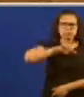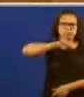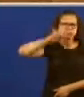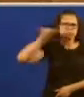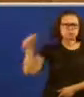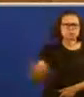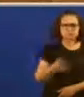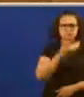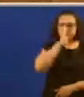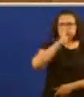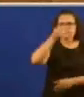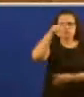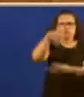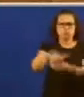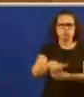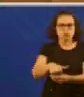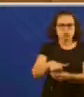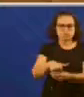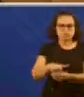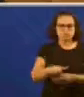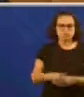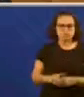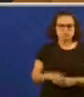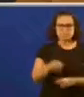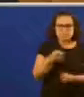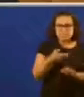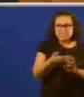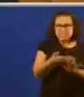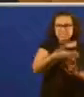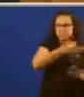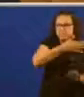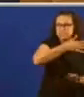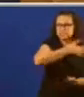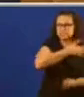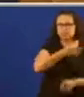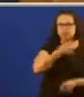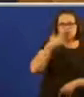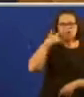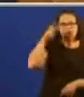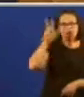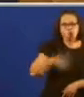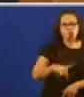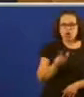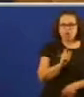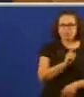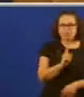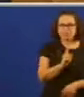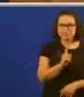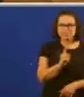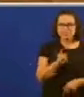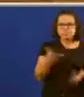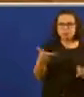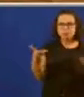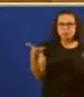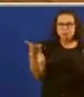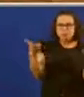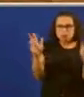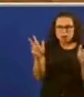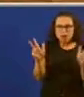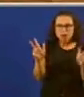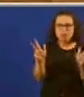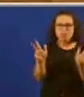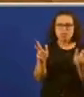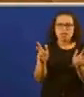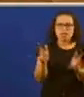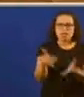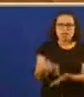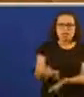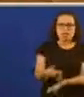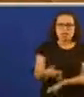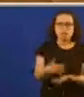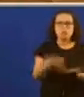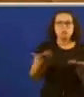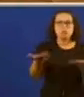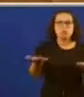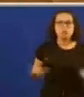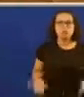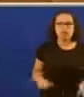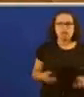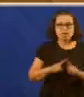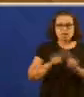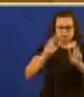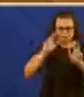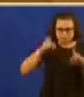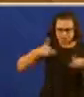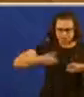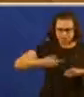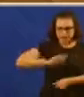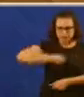todos estes anos, ainda que vostedes non o queiran reconhecer, o talón de Aquiles da democracia española e a súa incapacidade